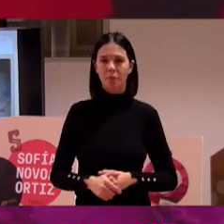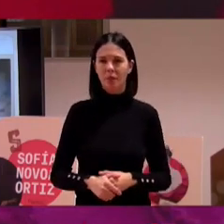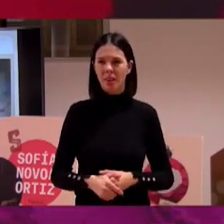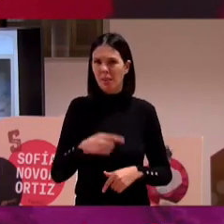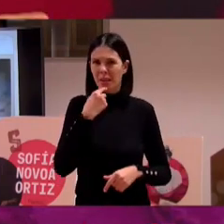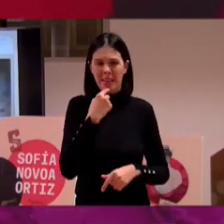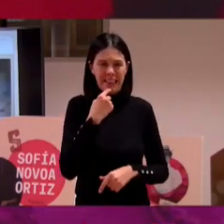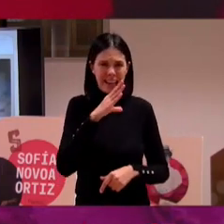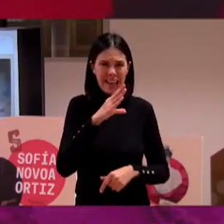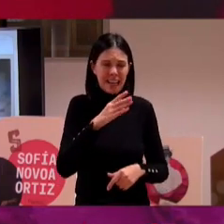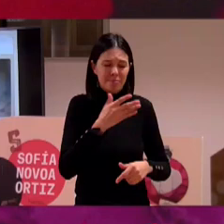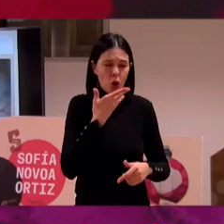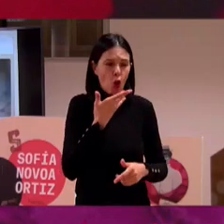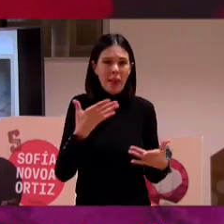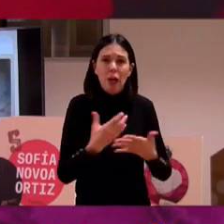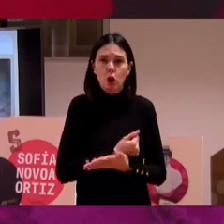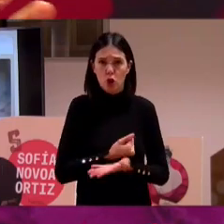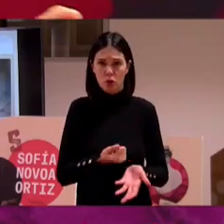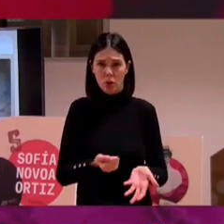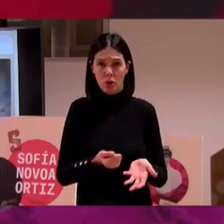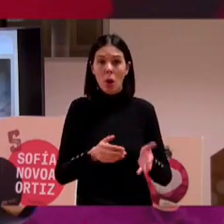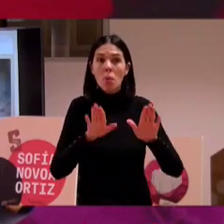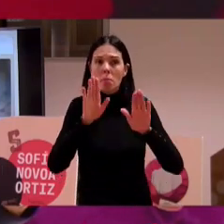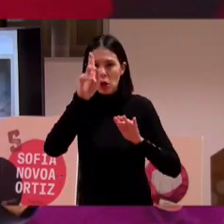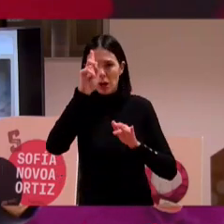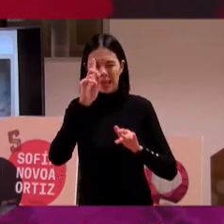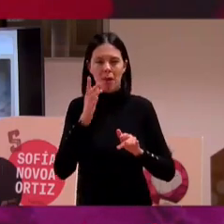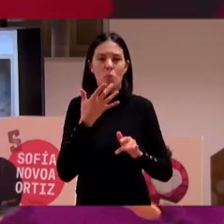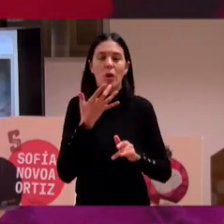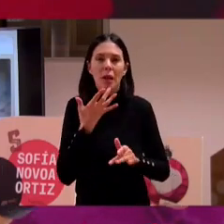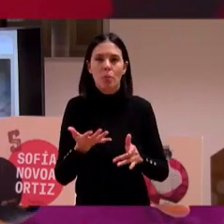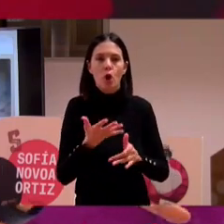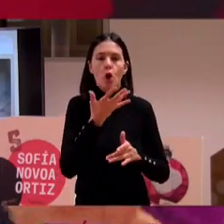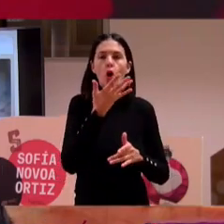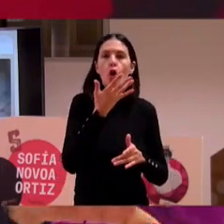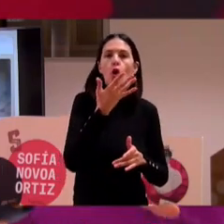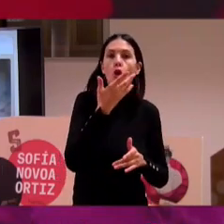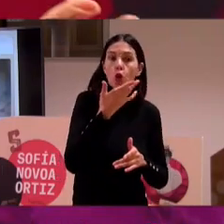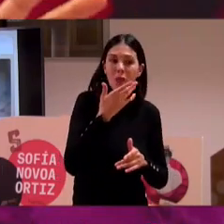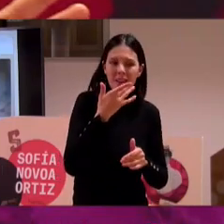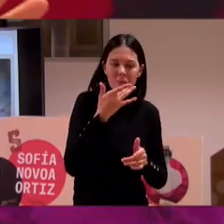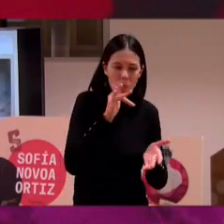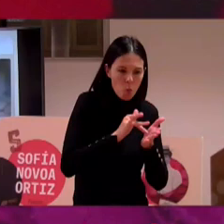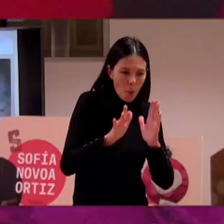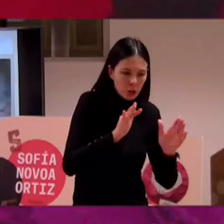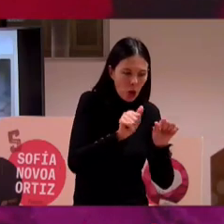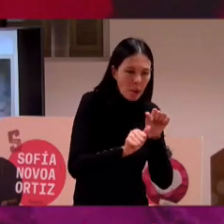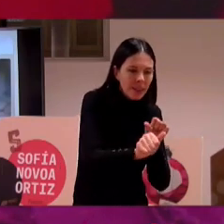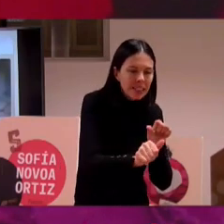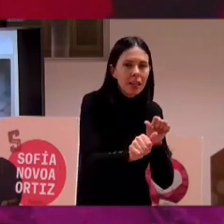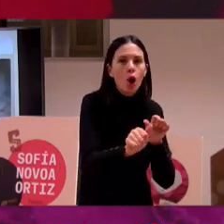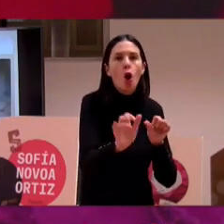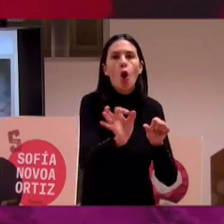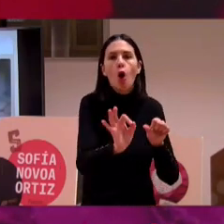Coñece a todo mundo, o que non se sabe é se a coñecían, se os coñece desde ese momento ou os coñece na